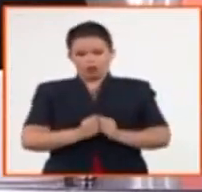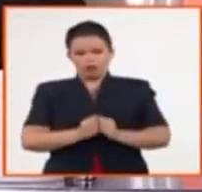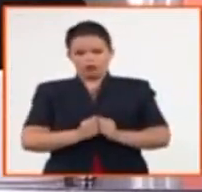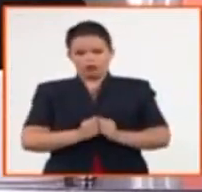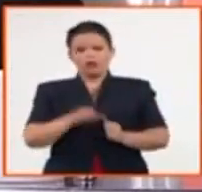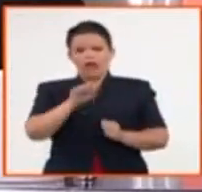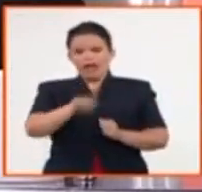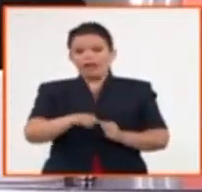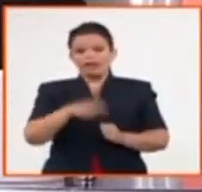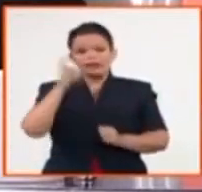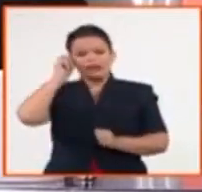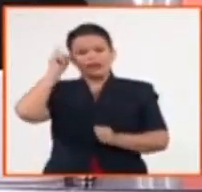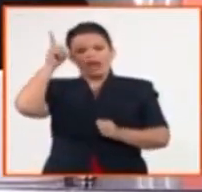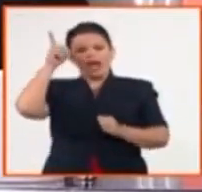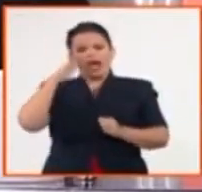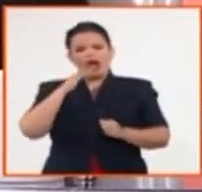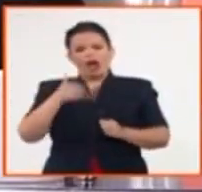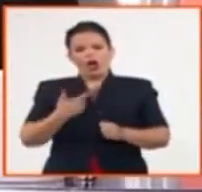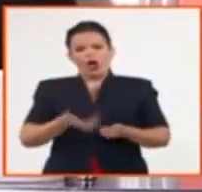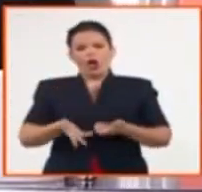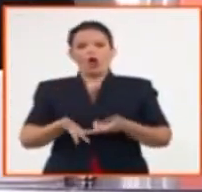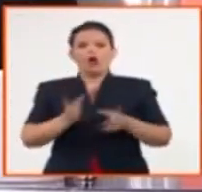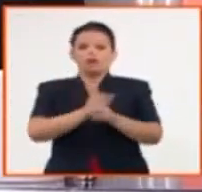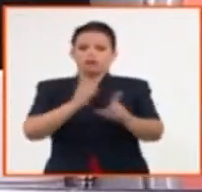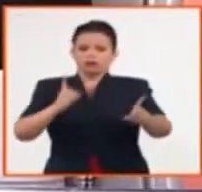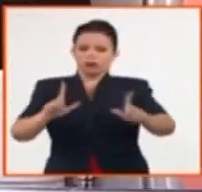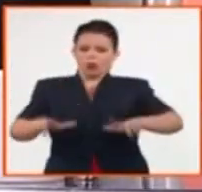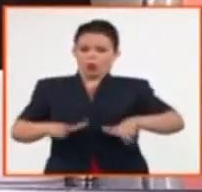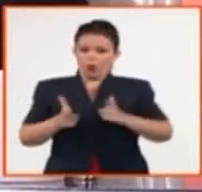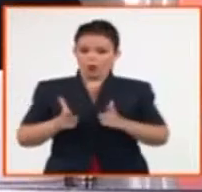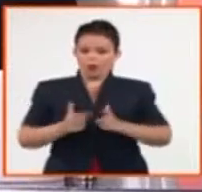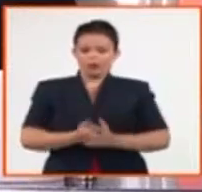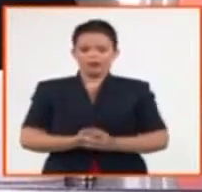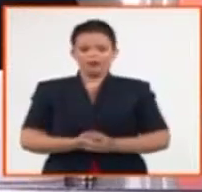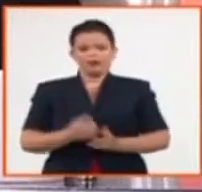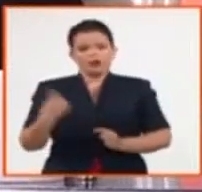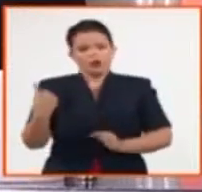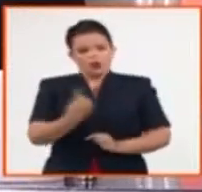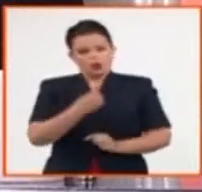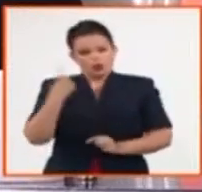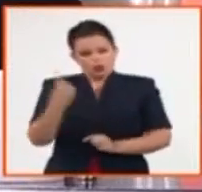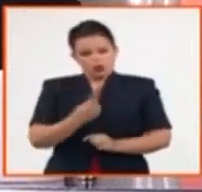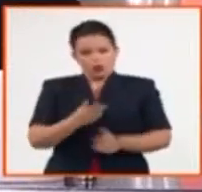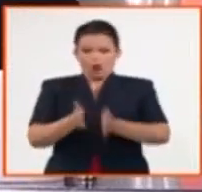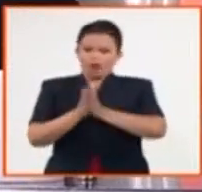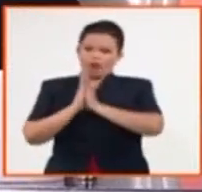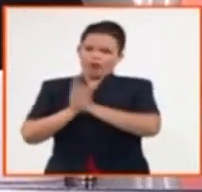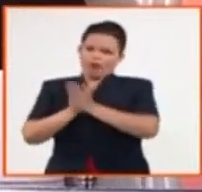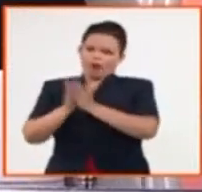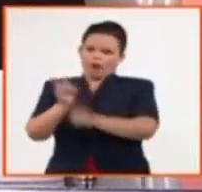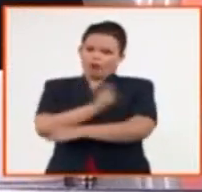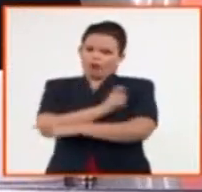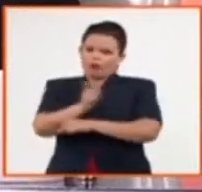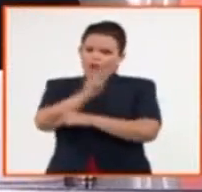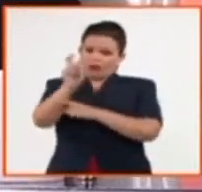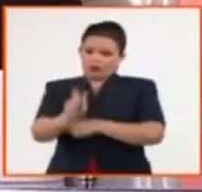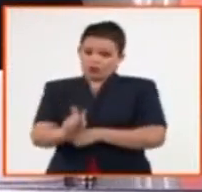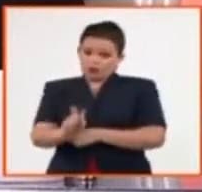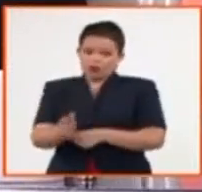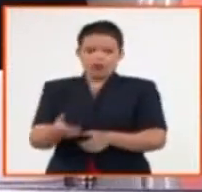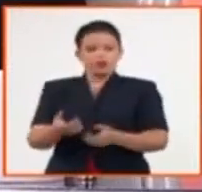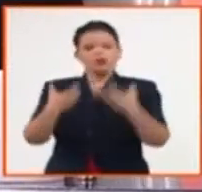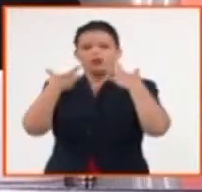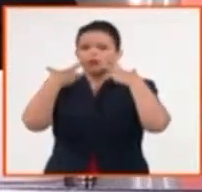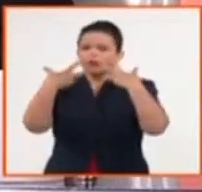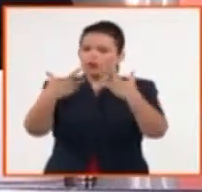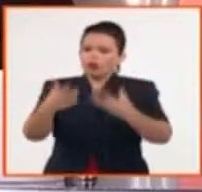poder mantener el distanciamiento físico. Nosotros hemos insistido que en esto los maestros nuestros han tenido un papel muy importante, en el escalonamiento